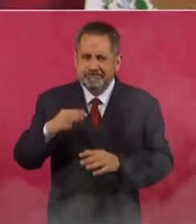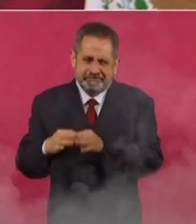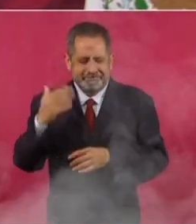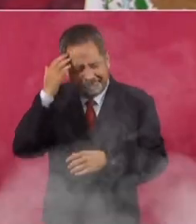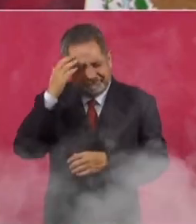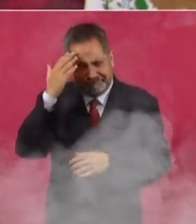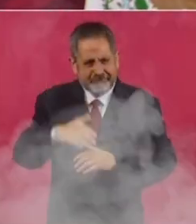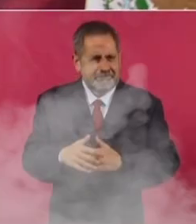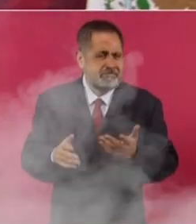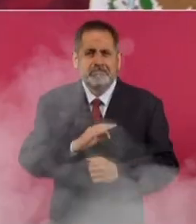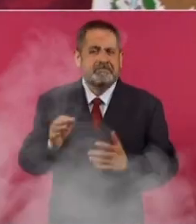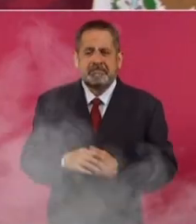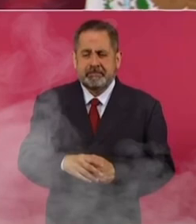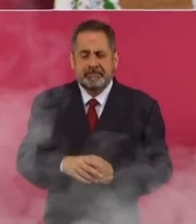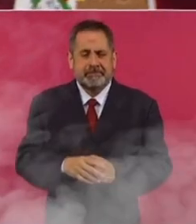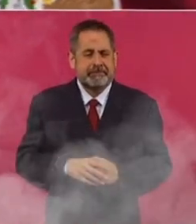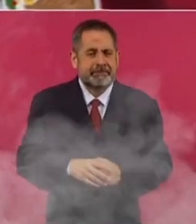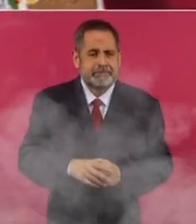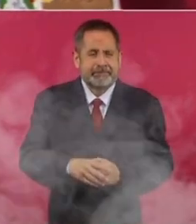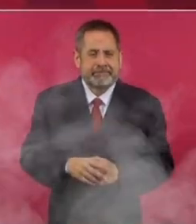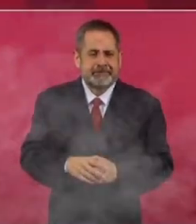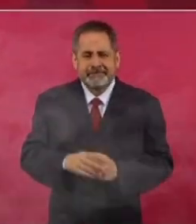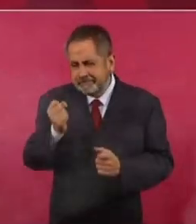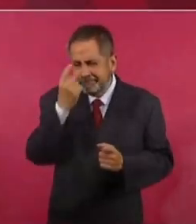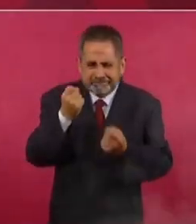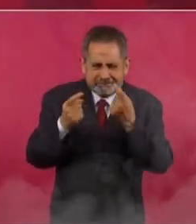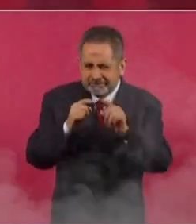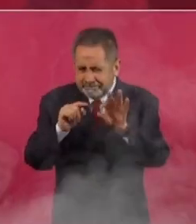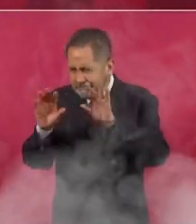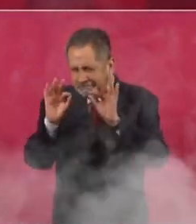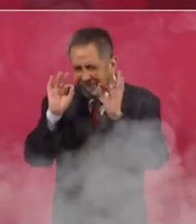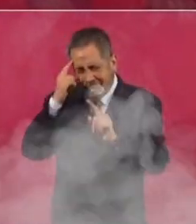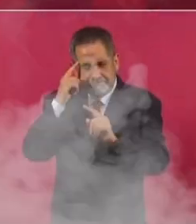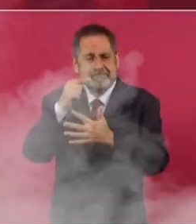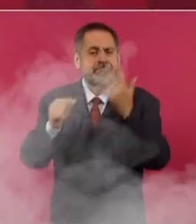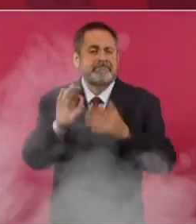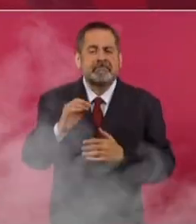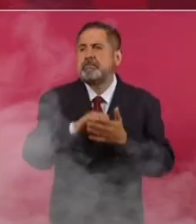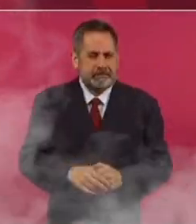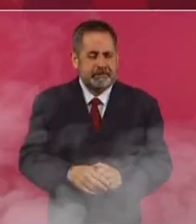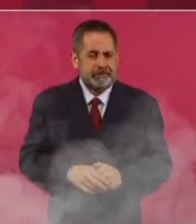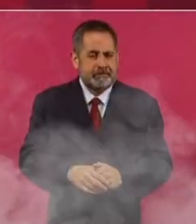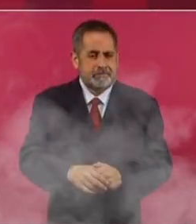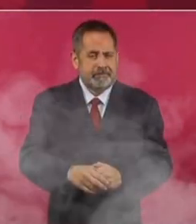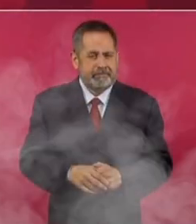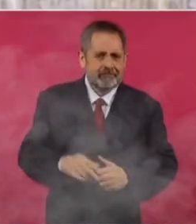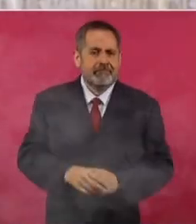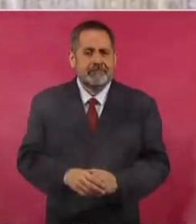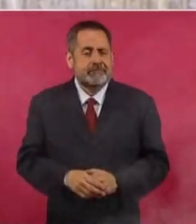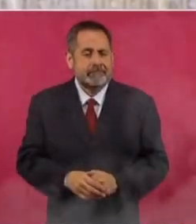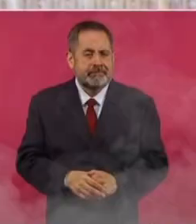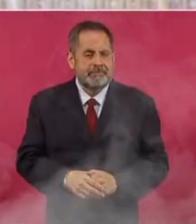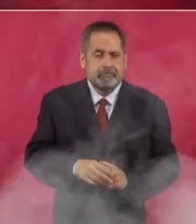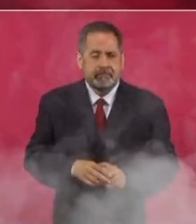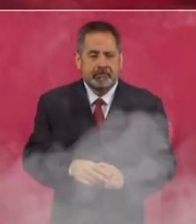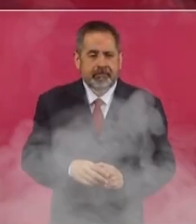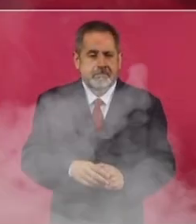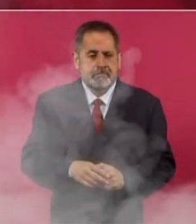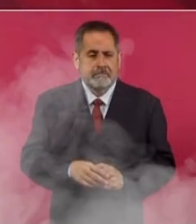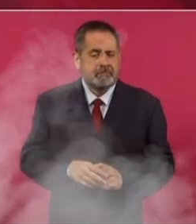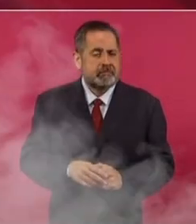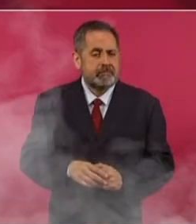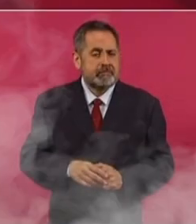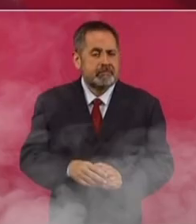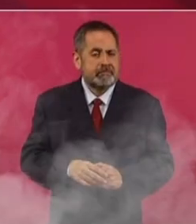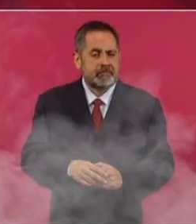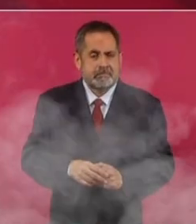así como claves por ejemplo no robar no mentir no